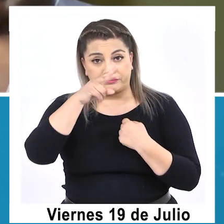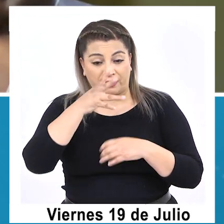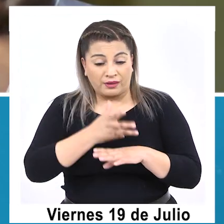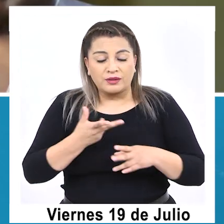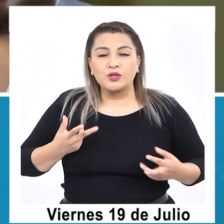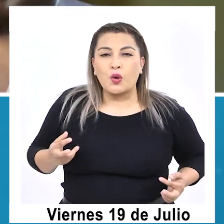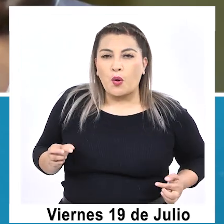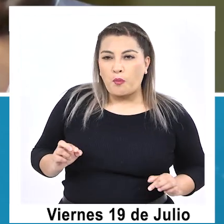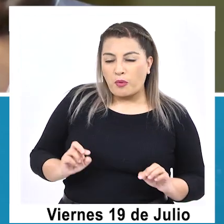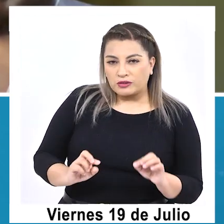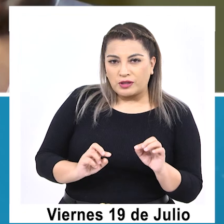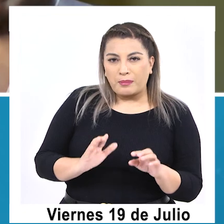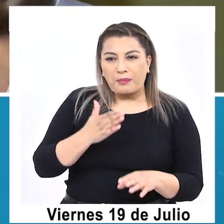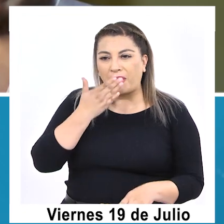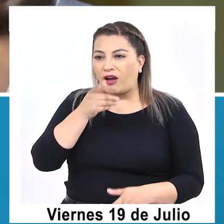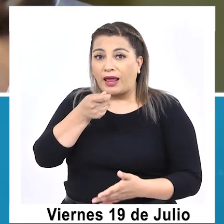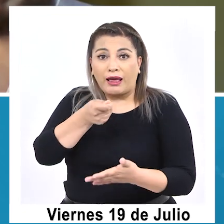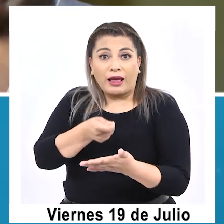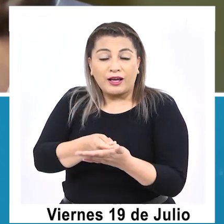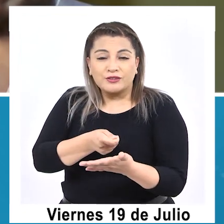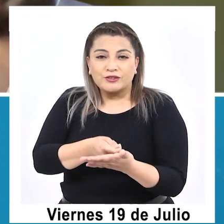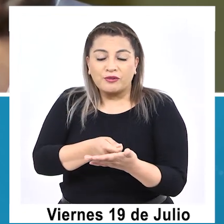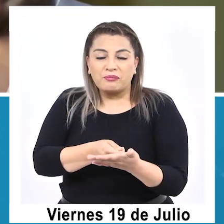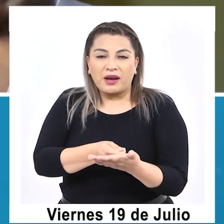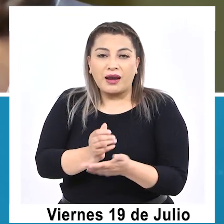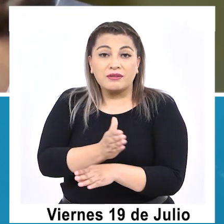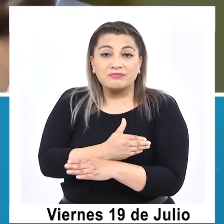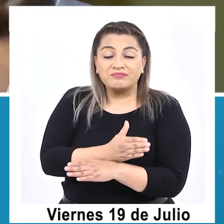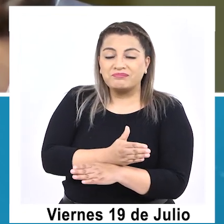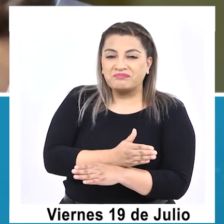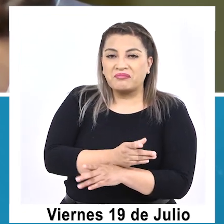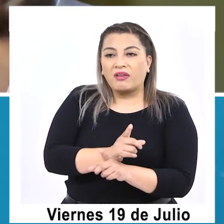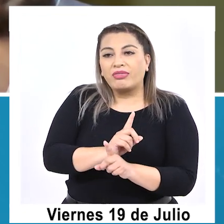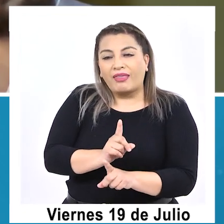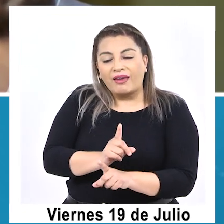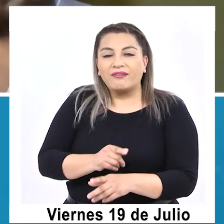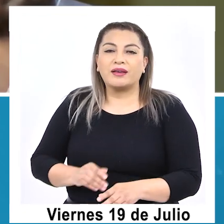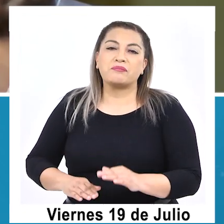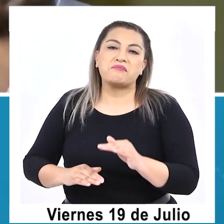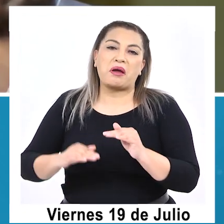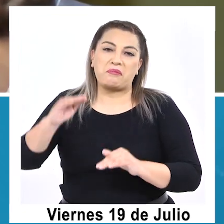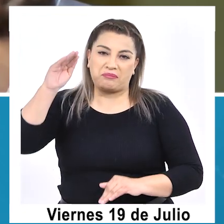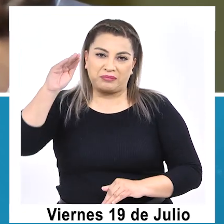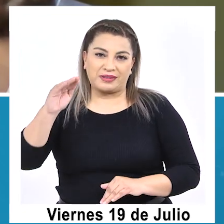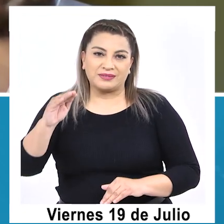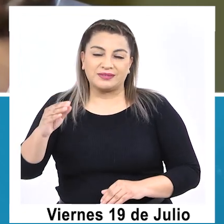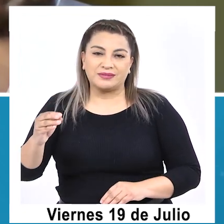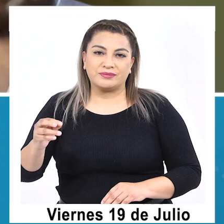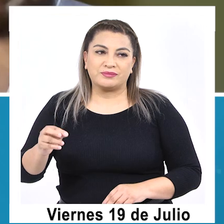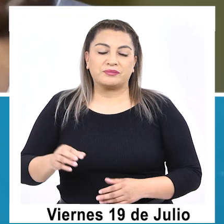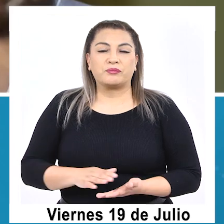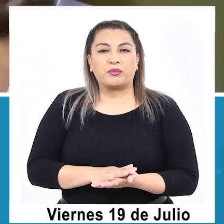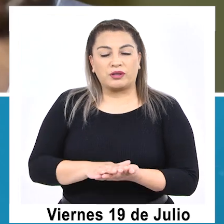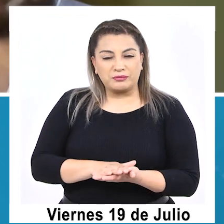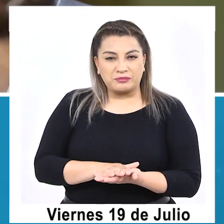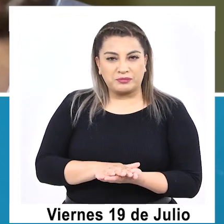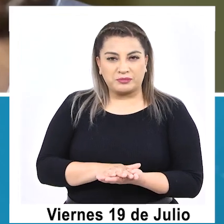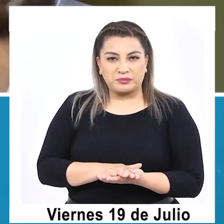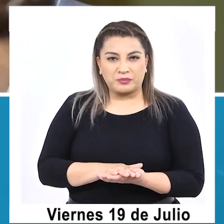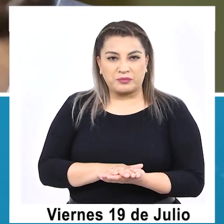la posibilidad y un mayor acceso a ellos, tenemos que privilegiarlo por sobre otra fuente de proteínas, por ejemplo,